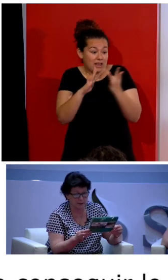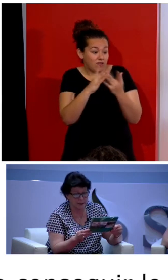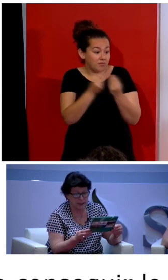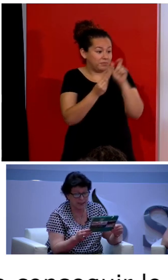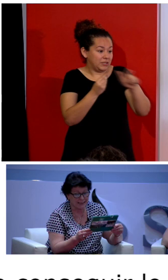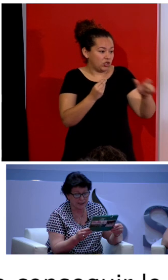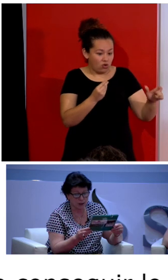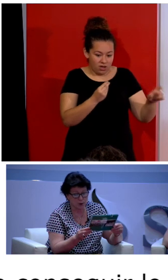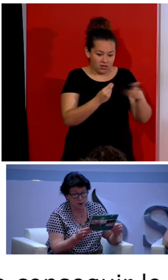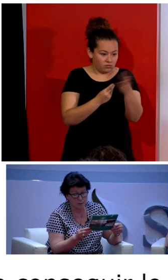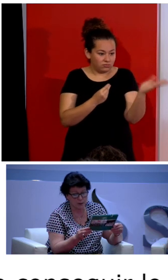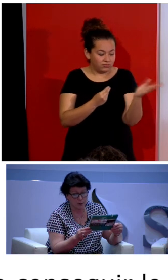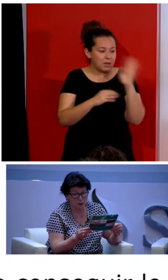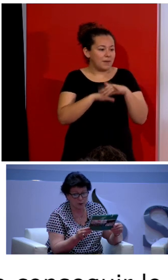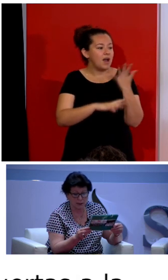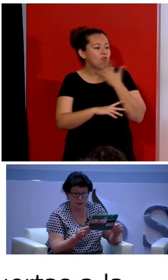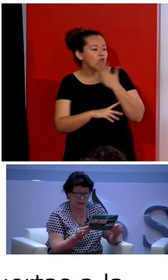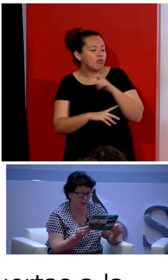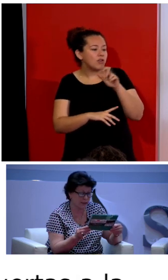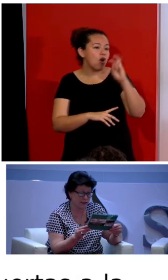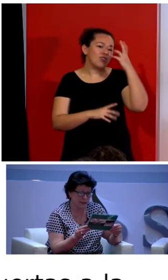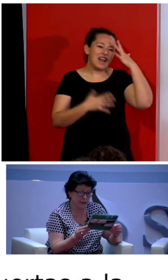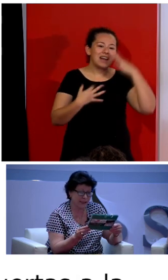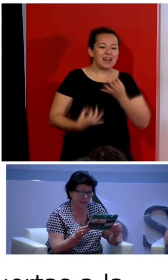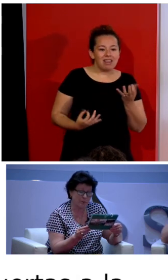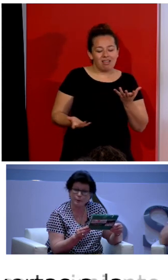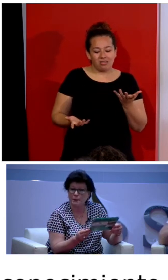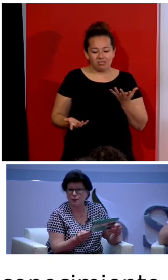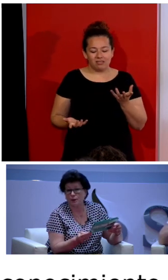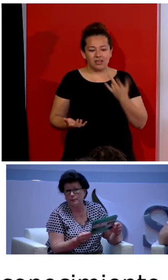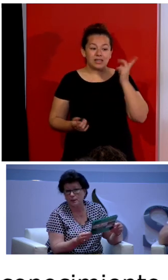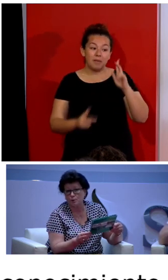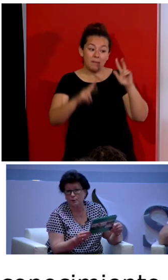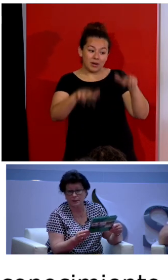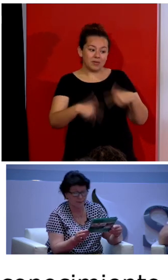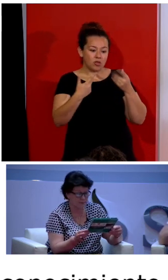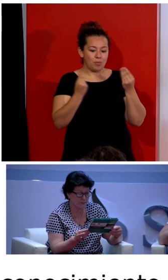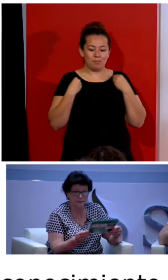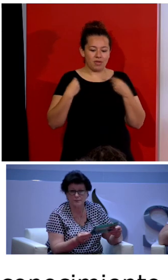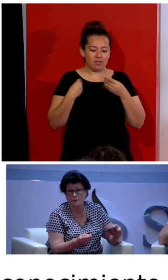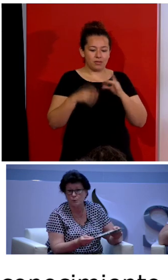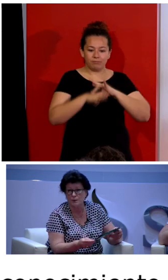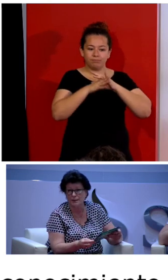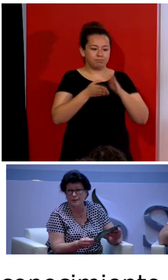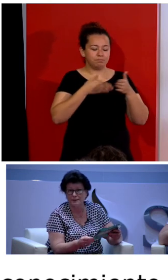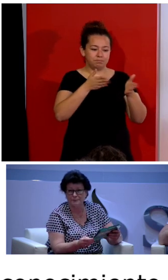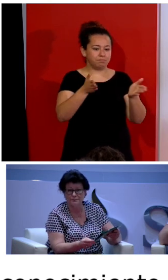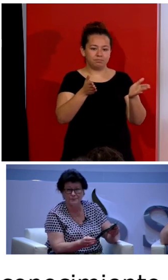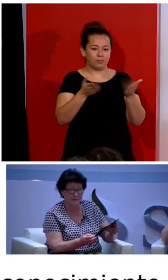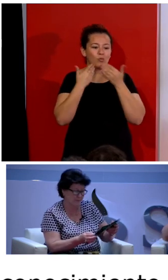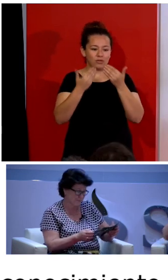personas, a tener conocimiento de otras realidades y le ha permitido encaminar su vida. Muchas